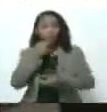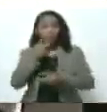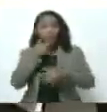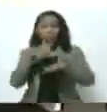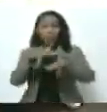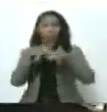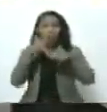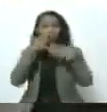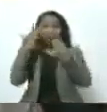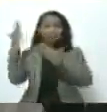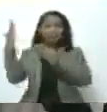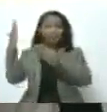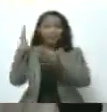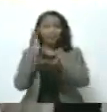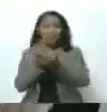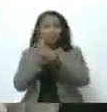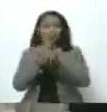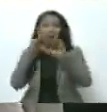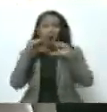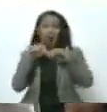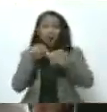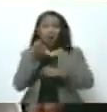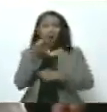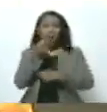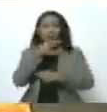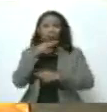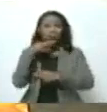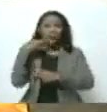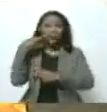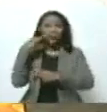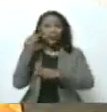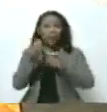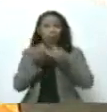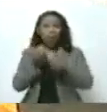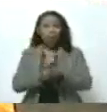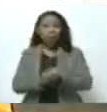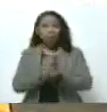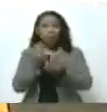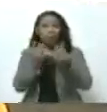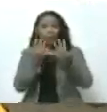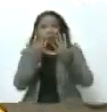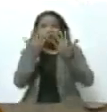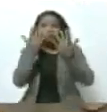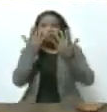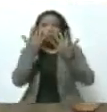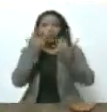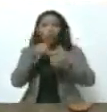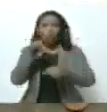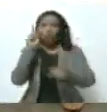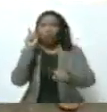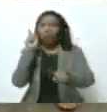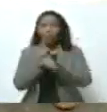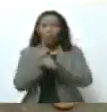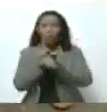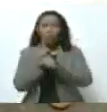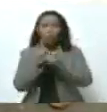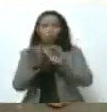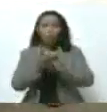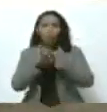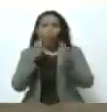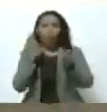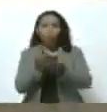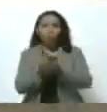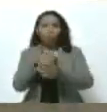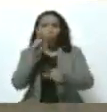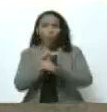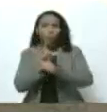hermosísima. Siempre hablo del ají dulce. Este aroma es único en el mundo,